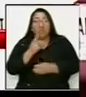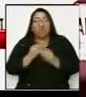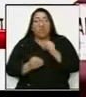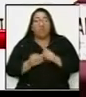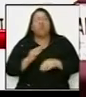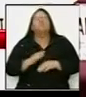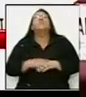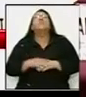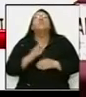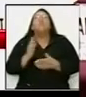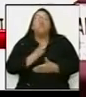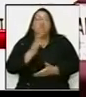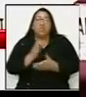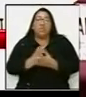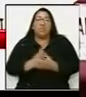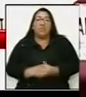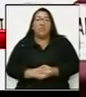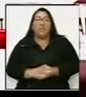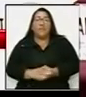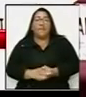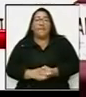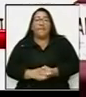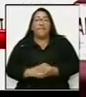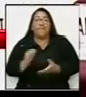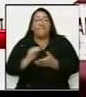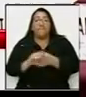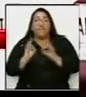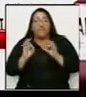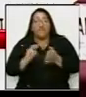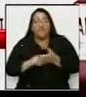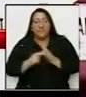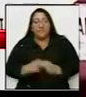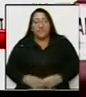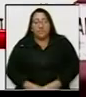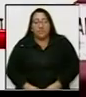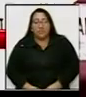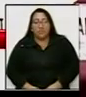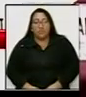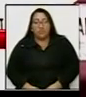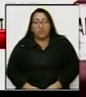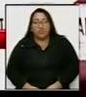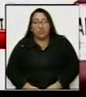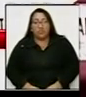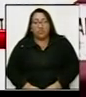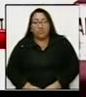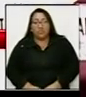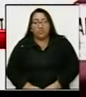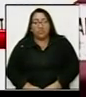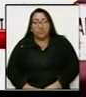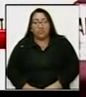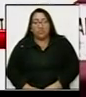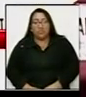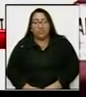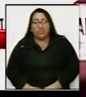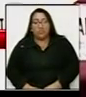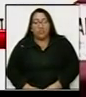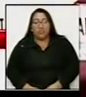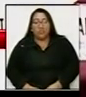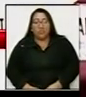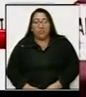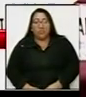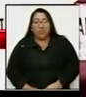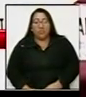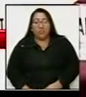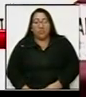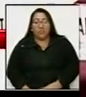esa deficiencia y a evitar ese peligro, digamos. En tercer lugar, sobre las inhabilitaciones